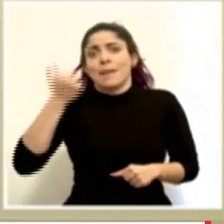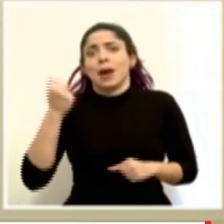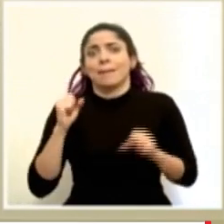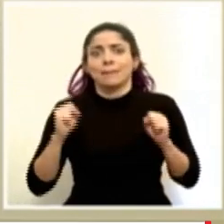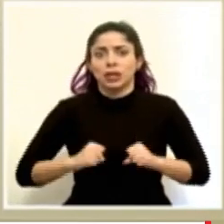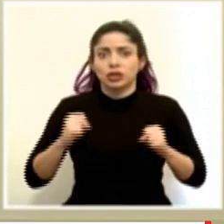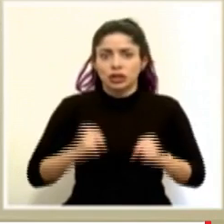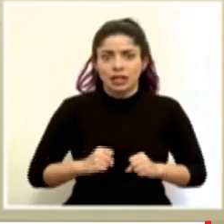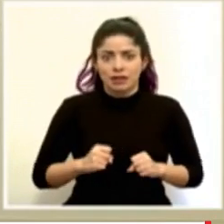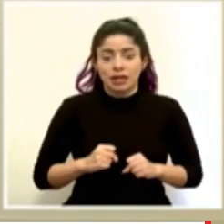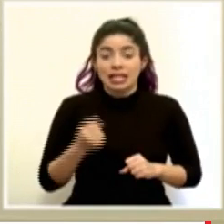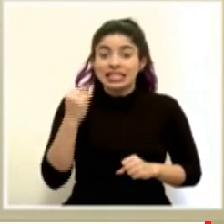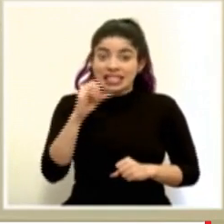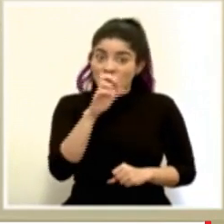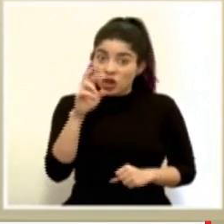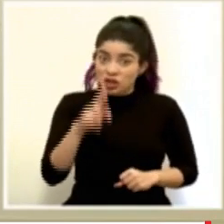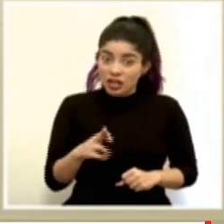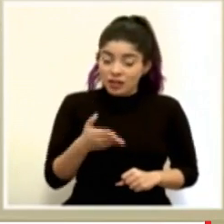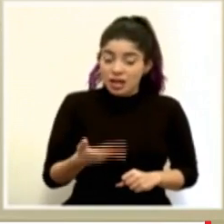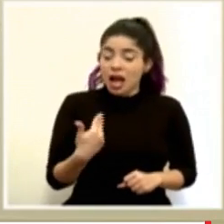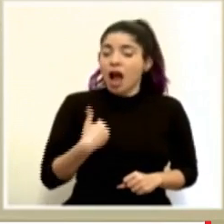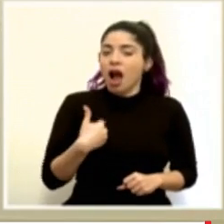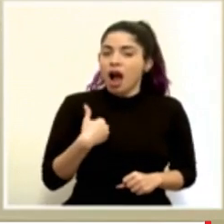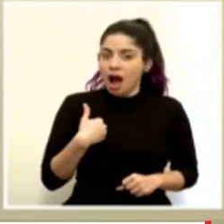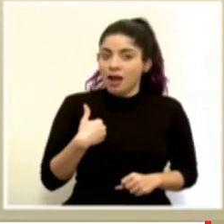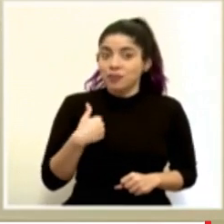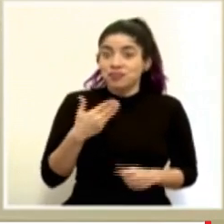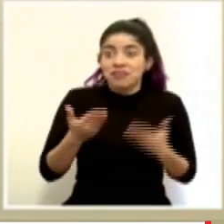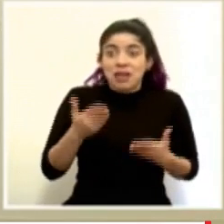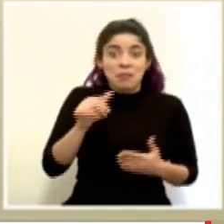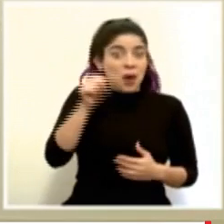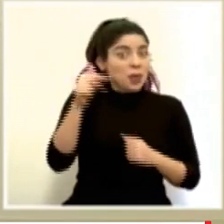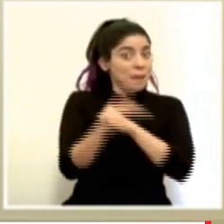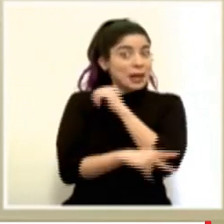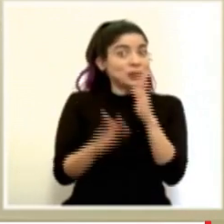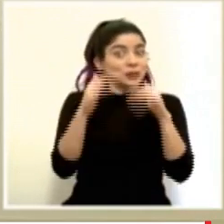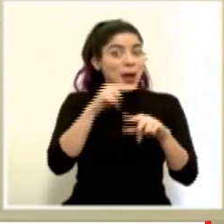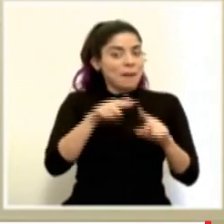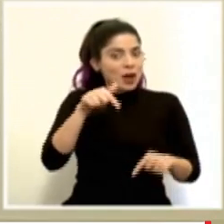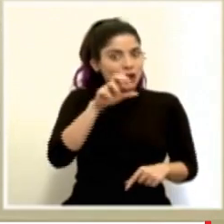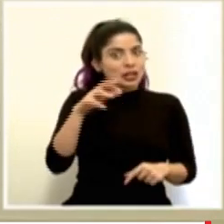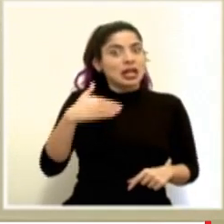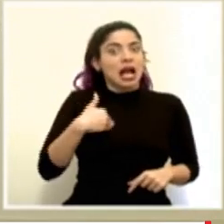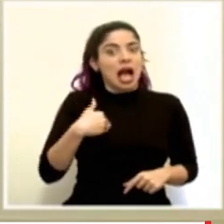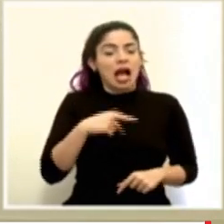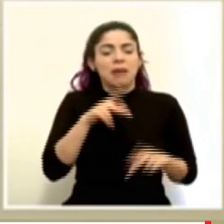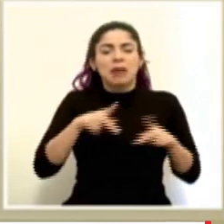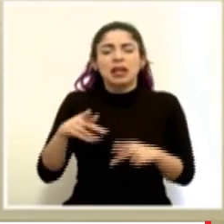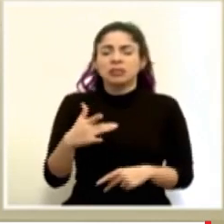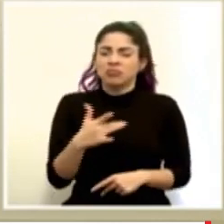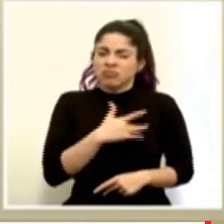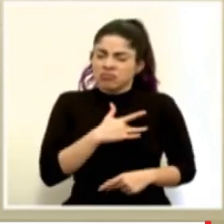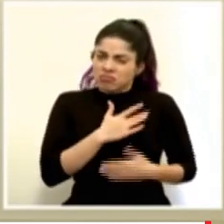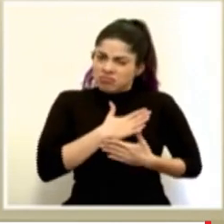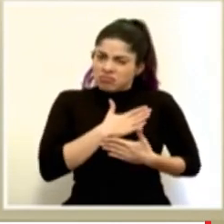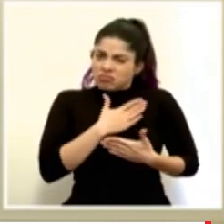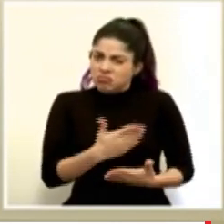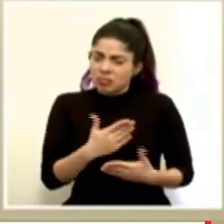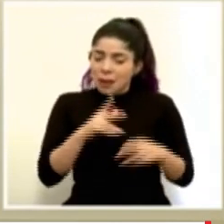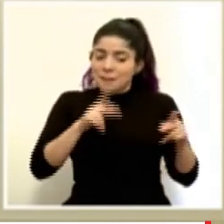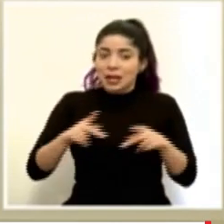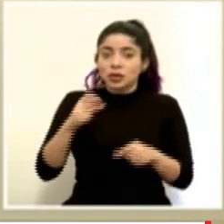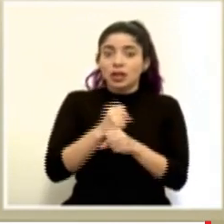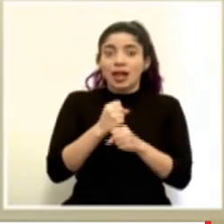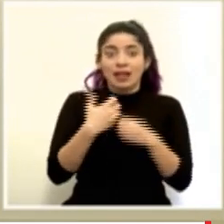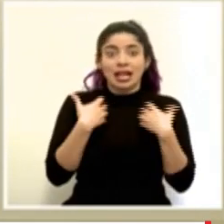que si algo tiene Costa Rica, que no tienen tal vez otros países, pero sí lo tenemos aquí, es la mística y la entrega del personal de